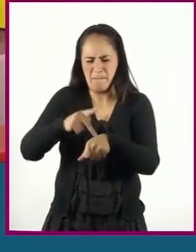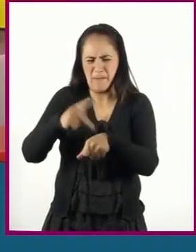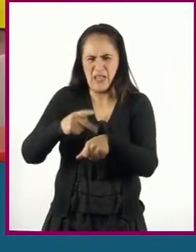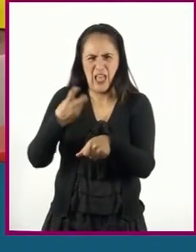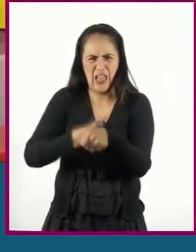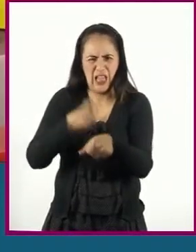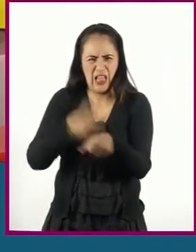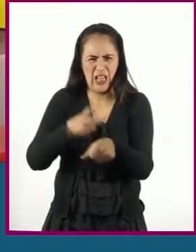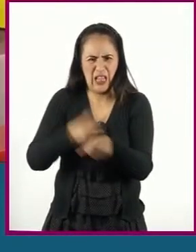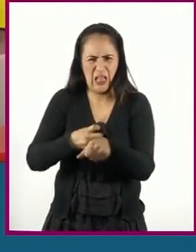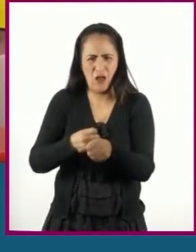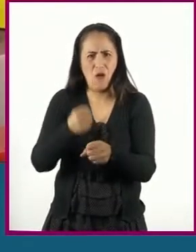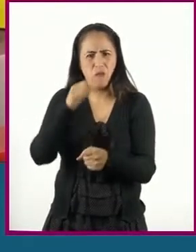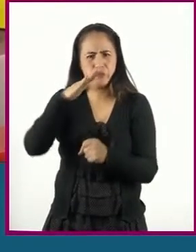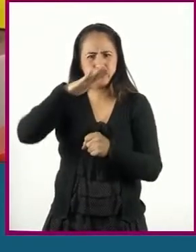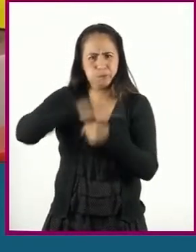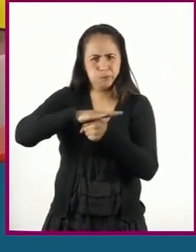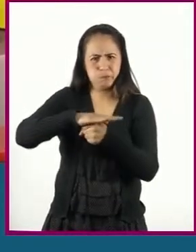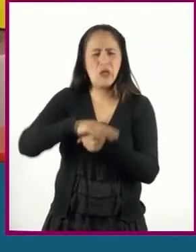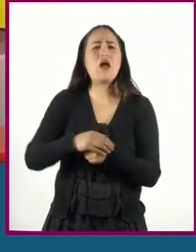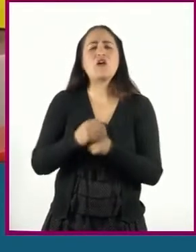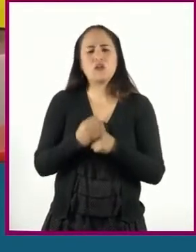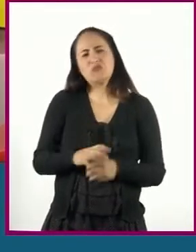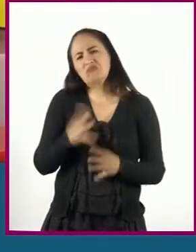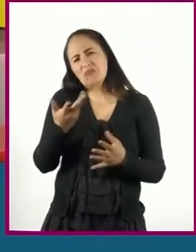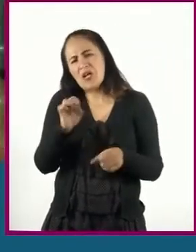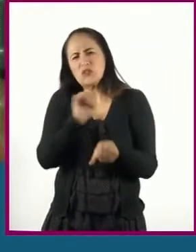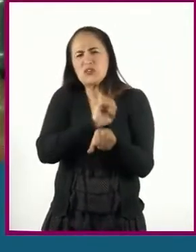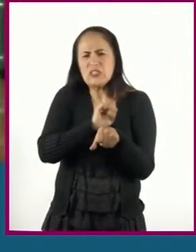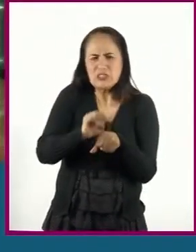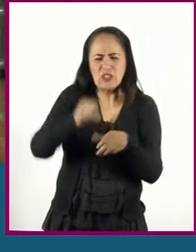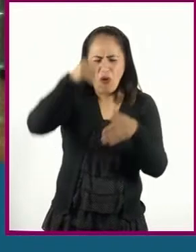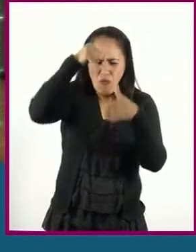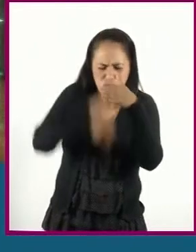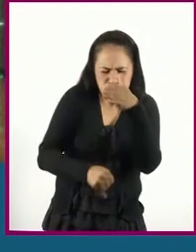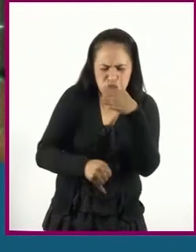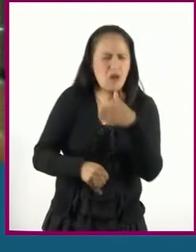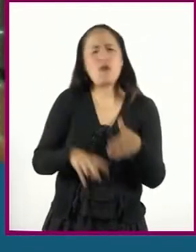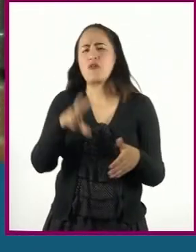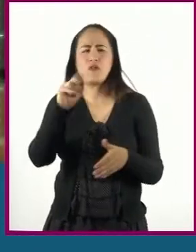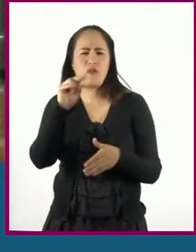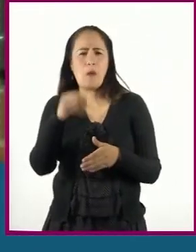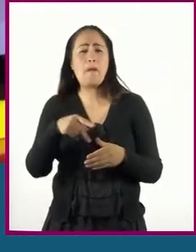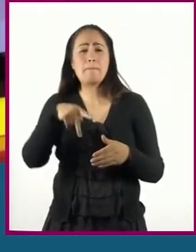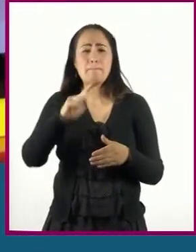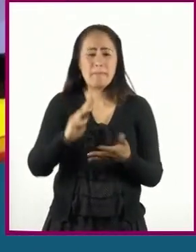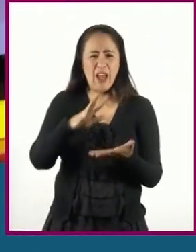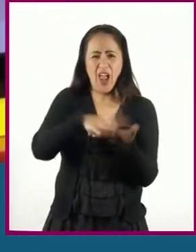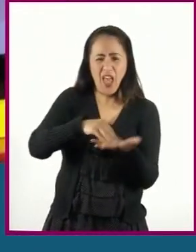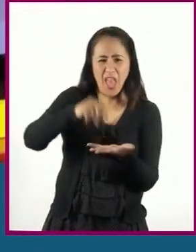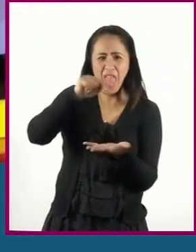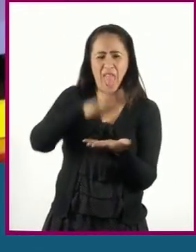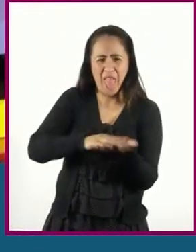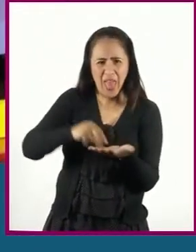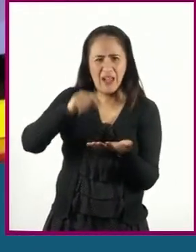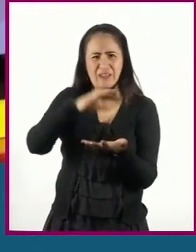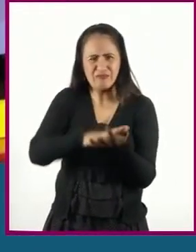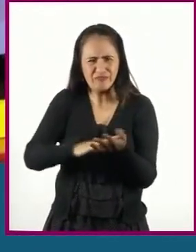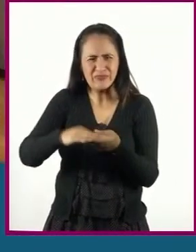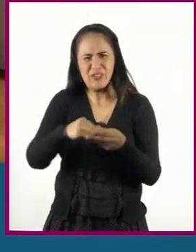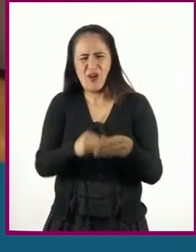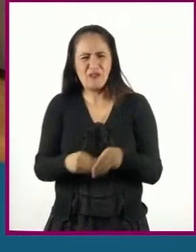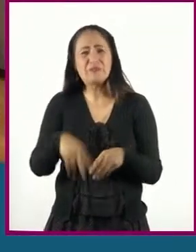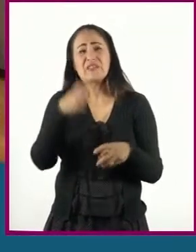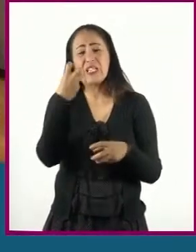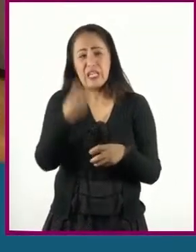los cimientos deben ser sencillos y poco profundos. Pero si el terreno es fangoso, los cimientos deben de ser más